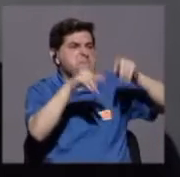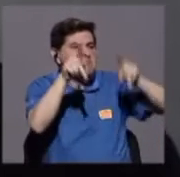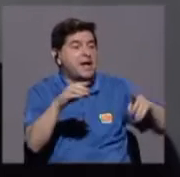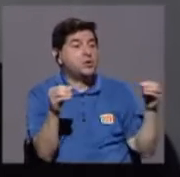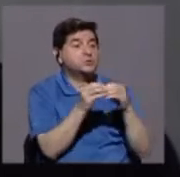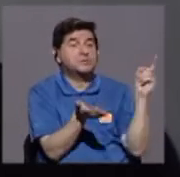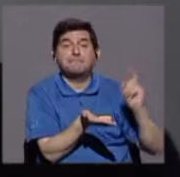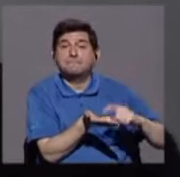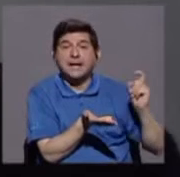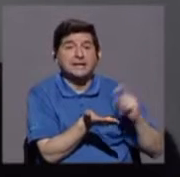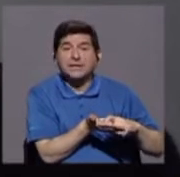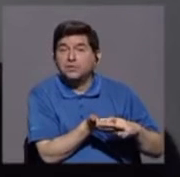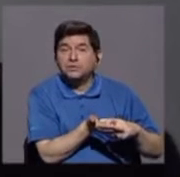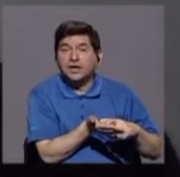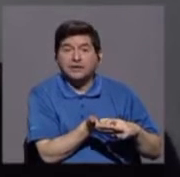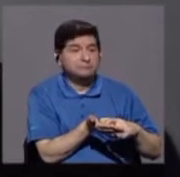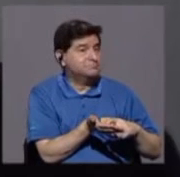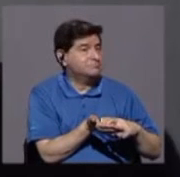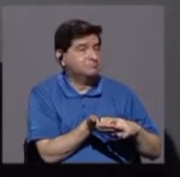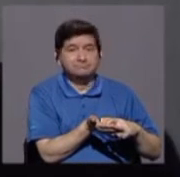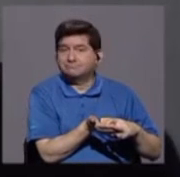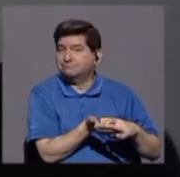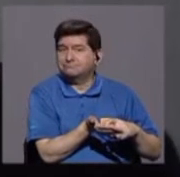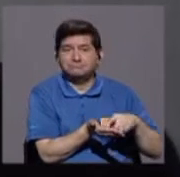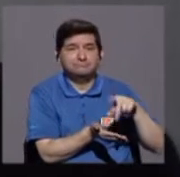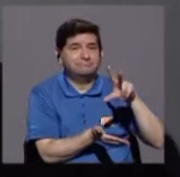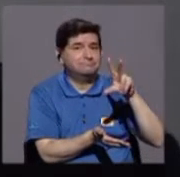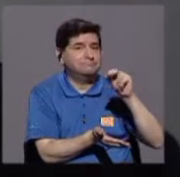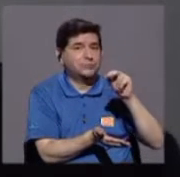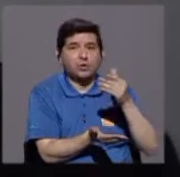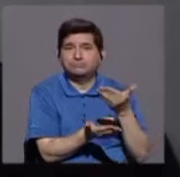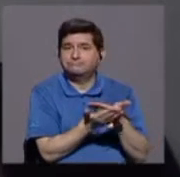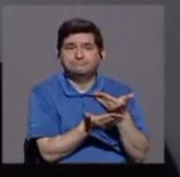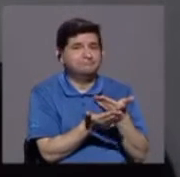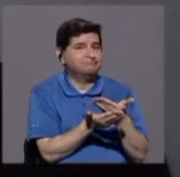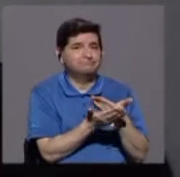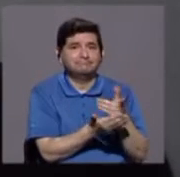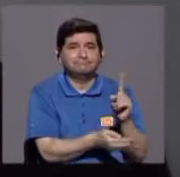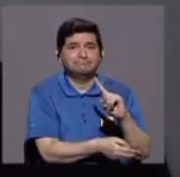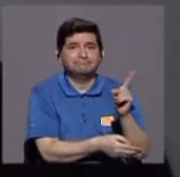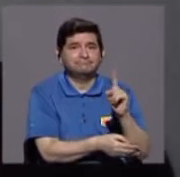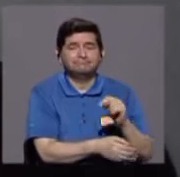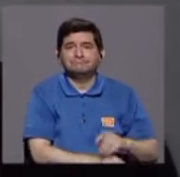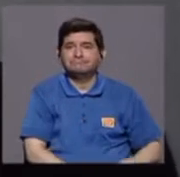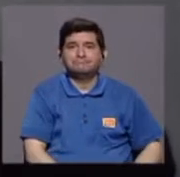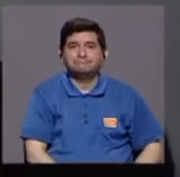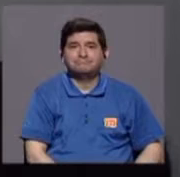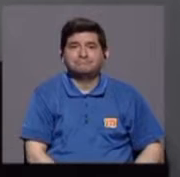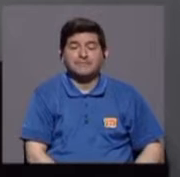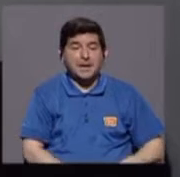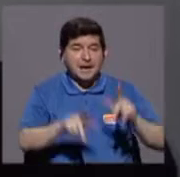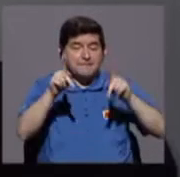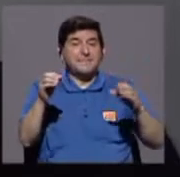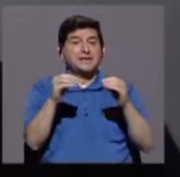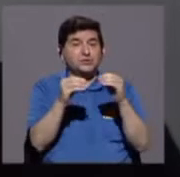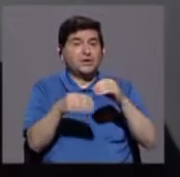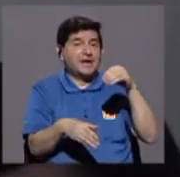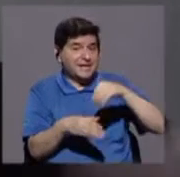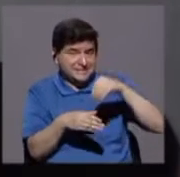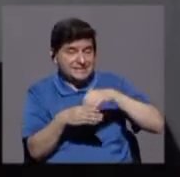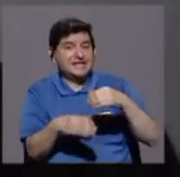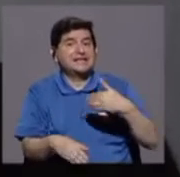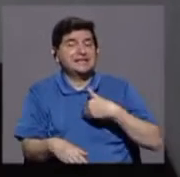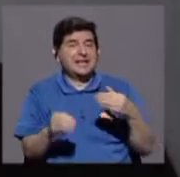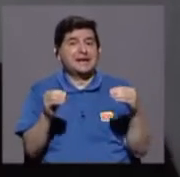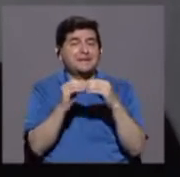más endeudan, no pasa la prueba, ¿verdad? O que, puesto de otra forma, las personas con más ingreso tienen